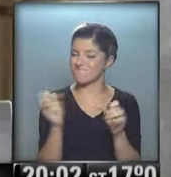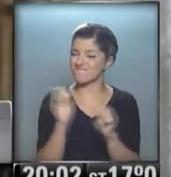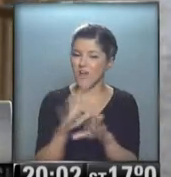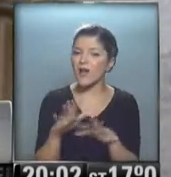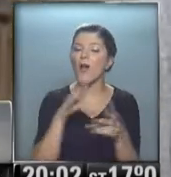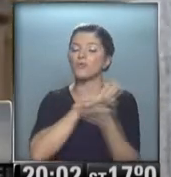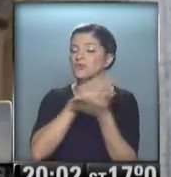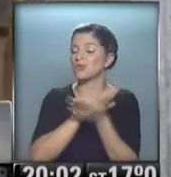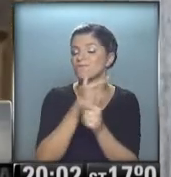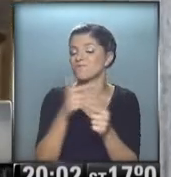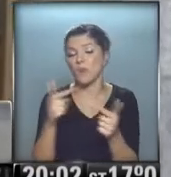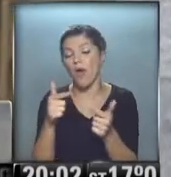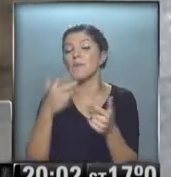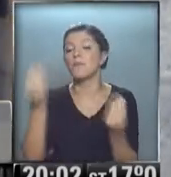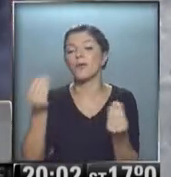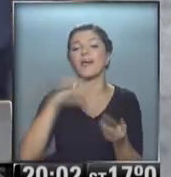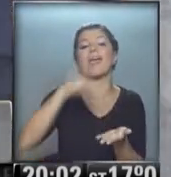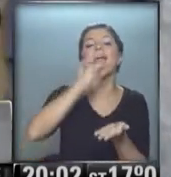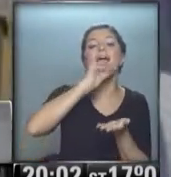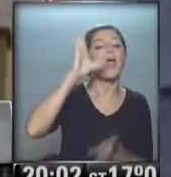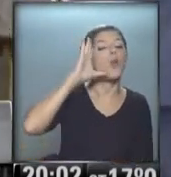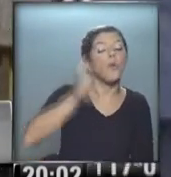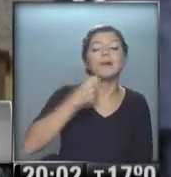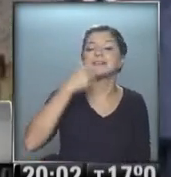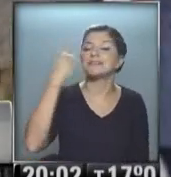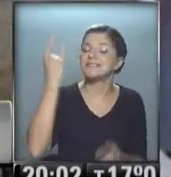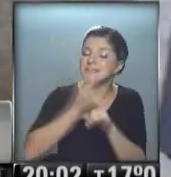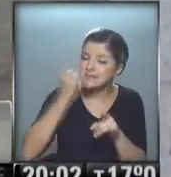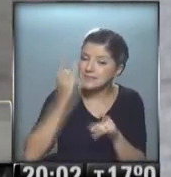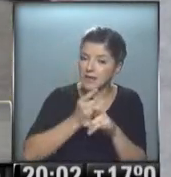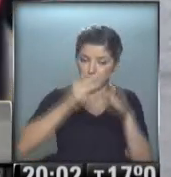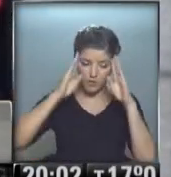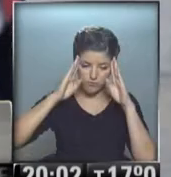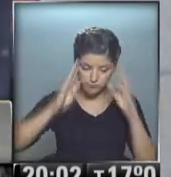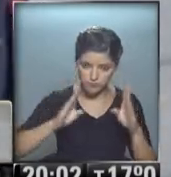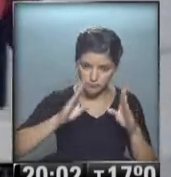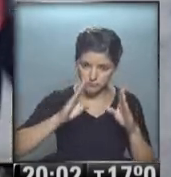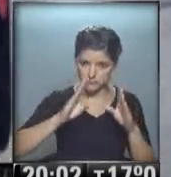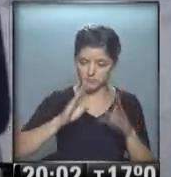con Griesa, ya que el magistrado siempre tuvo una visión parcial.